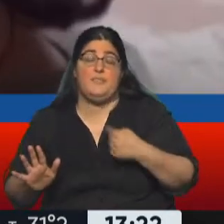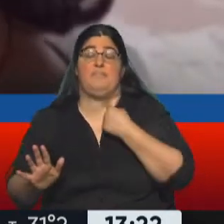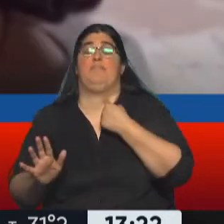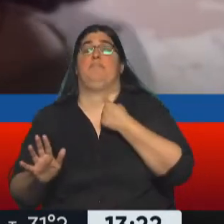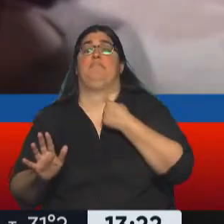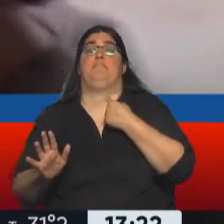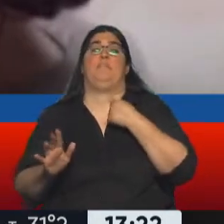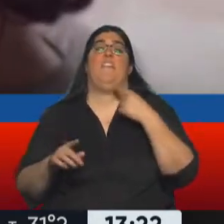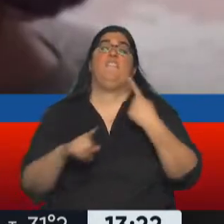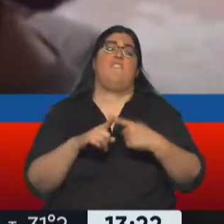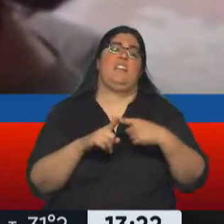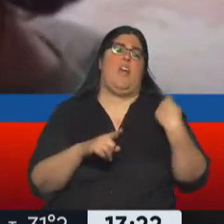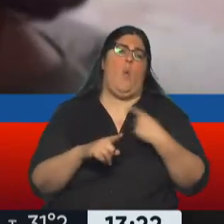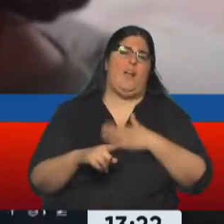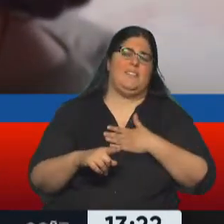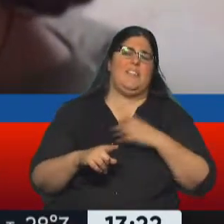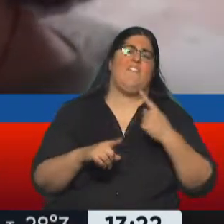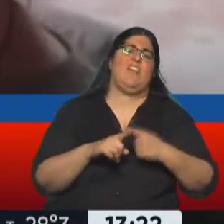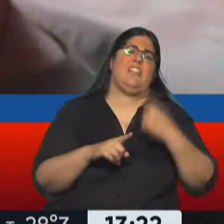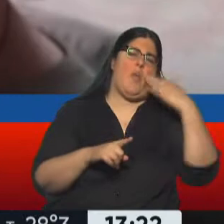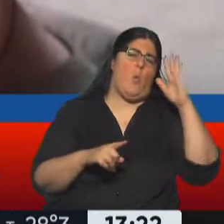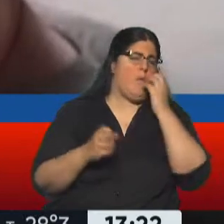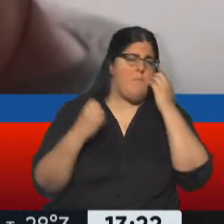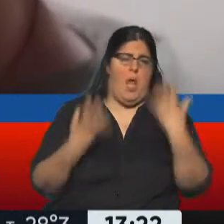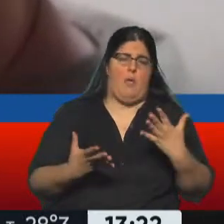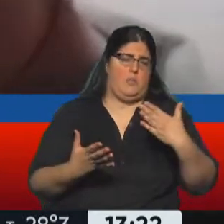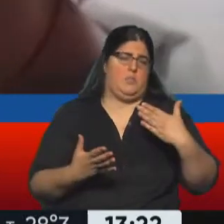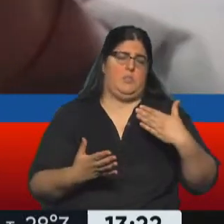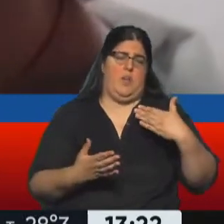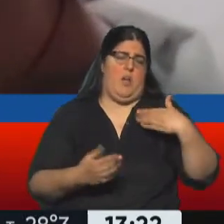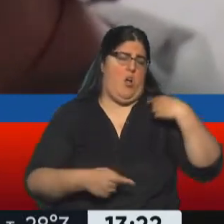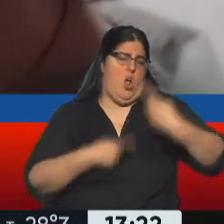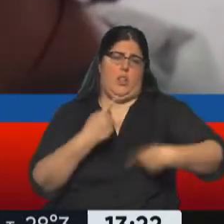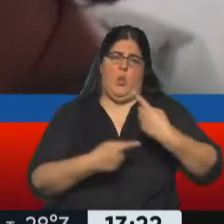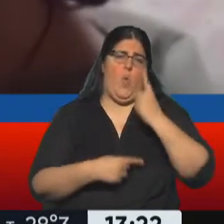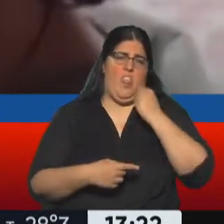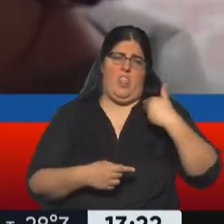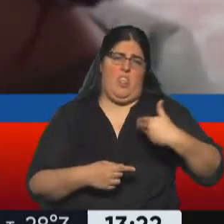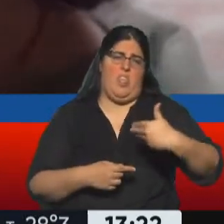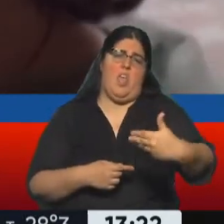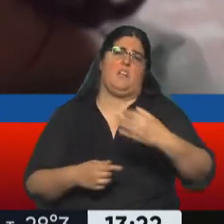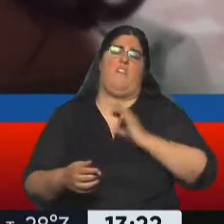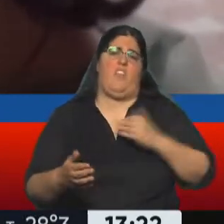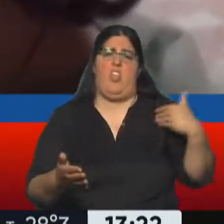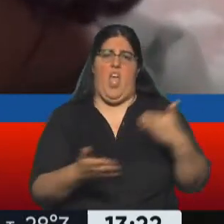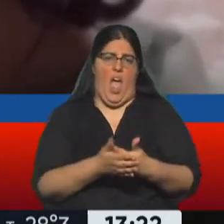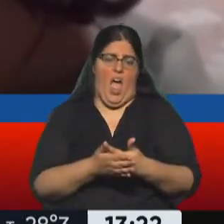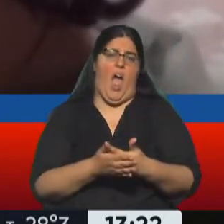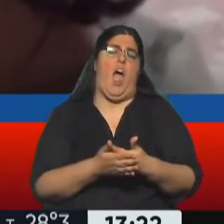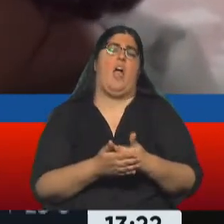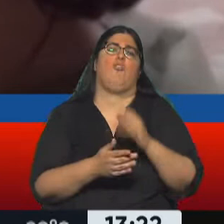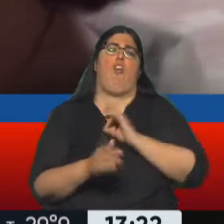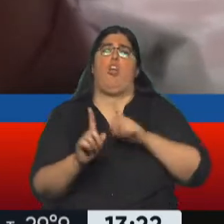la fiesta de Cuba, está siendo una maravilla y seguirá en los próximos días hasta fin de año y el